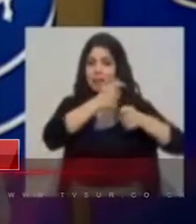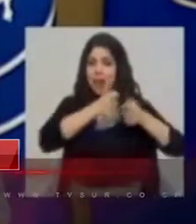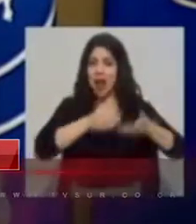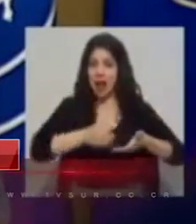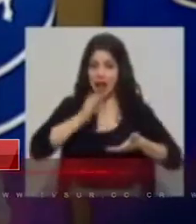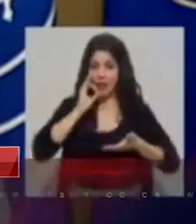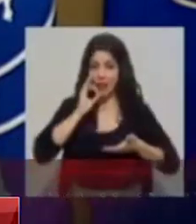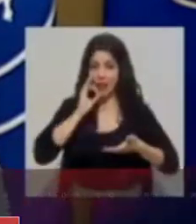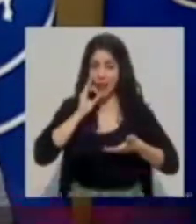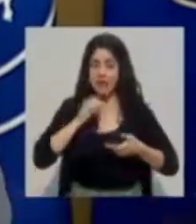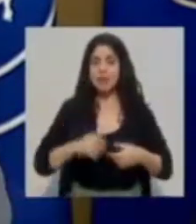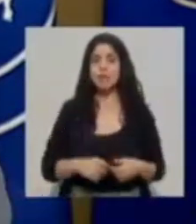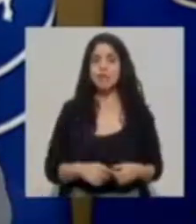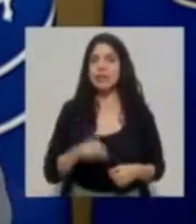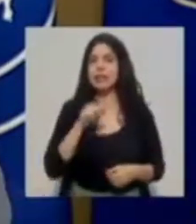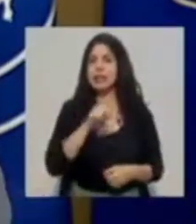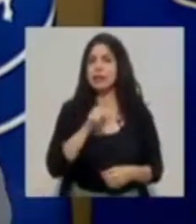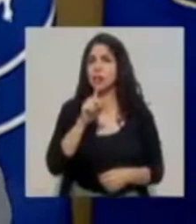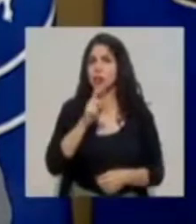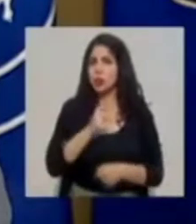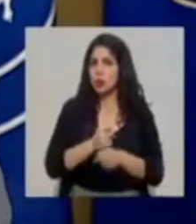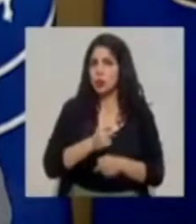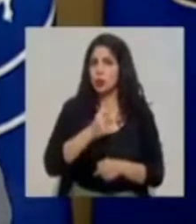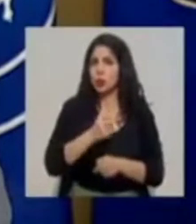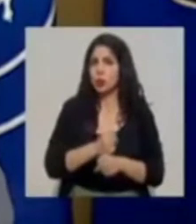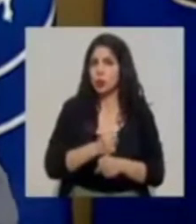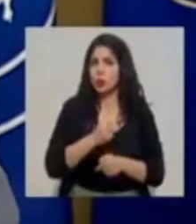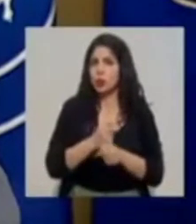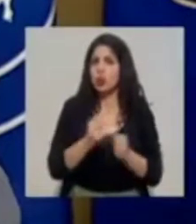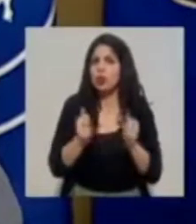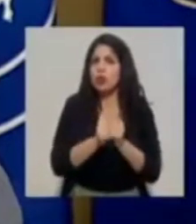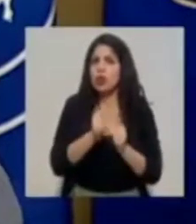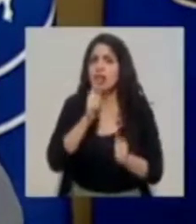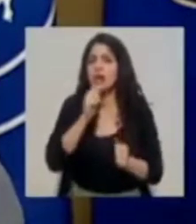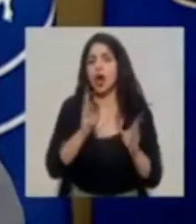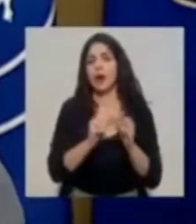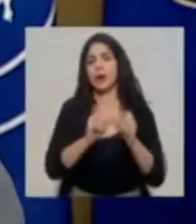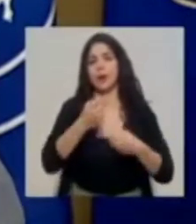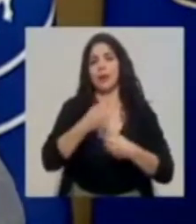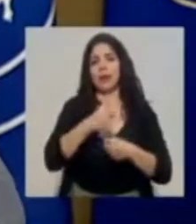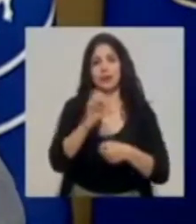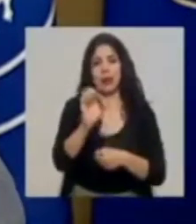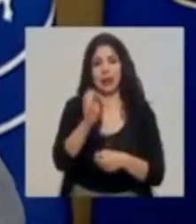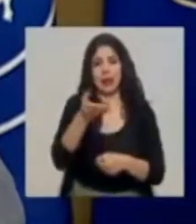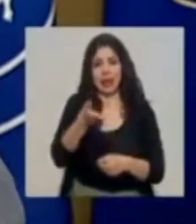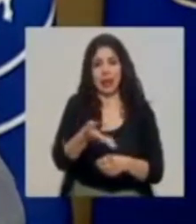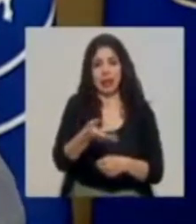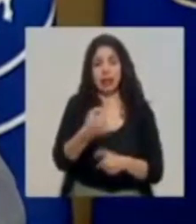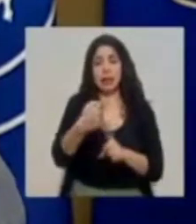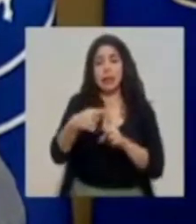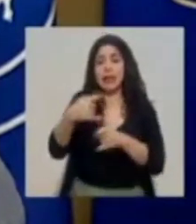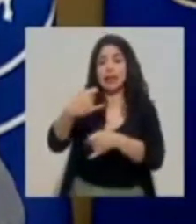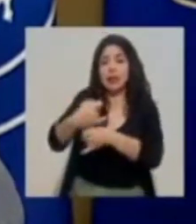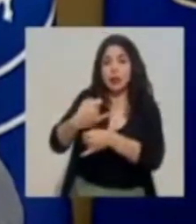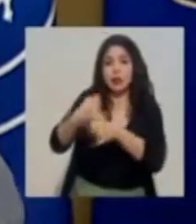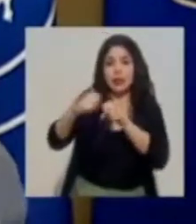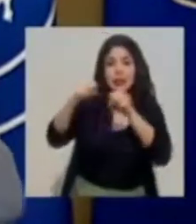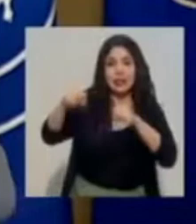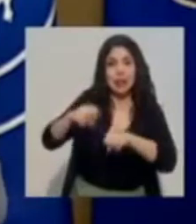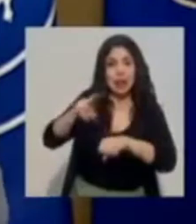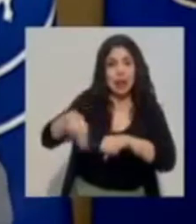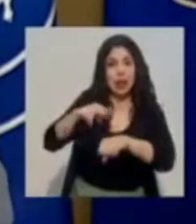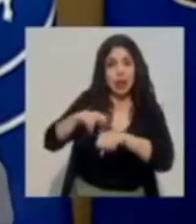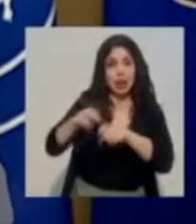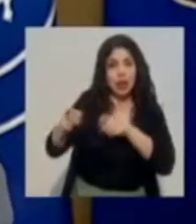café es un trabajo que se ha hecho directamente con los comités municipales de emergencia, con las instituciones del Sistema Nacional de Gestión